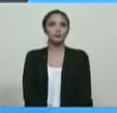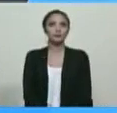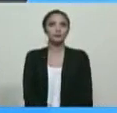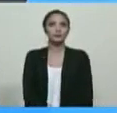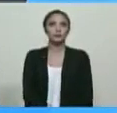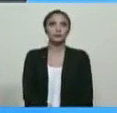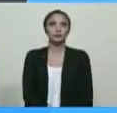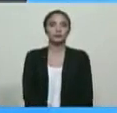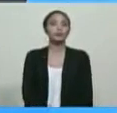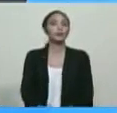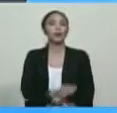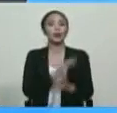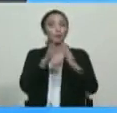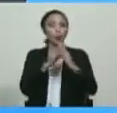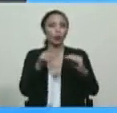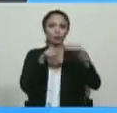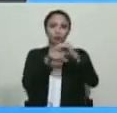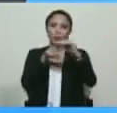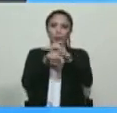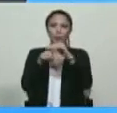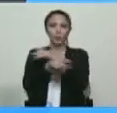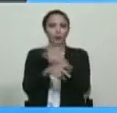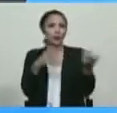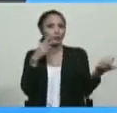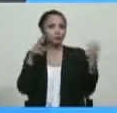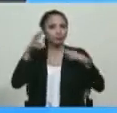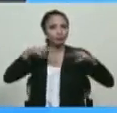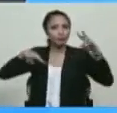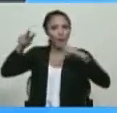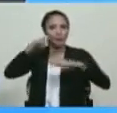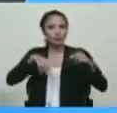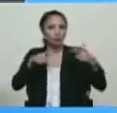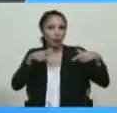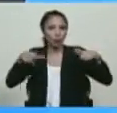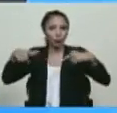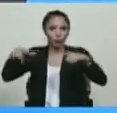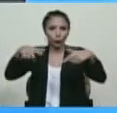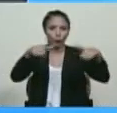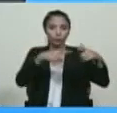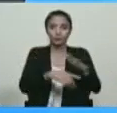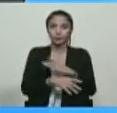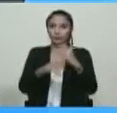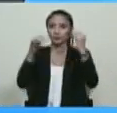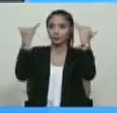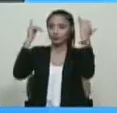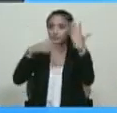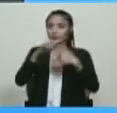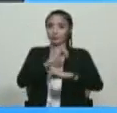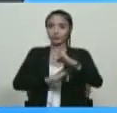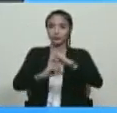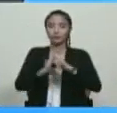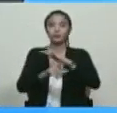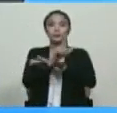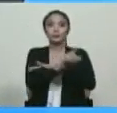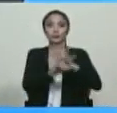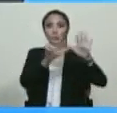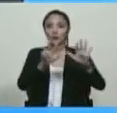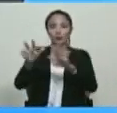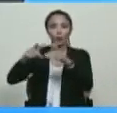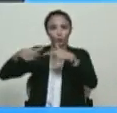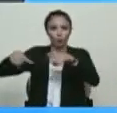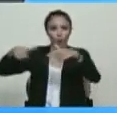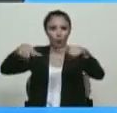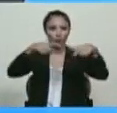Hemos hecho un recorrido, corto recorrido, por una gran FITVEN. 188 stands